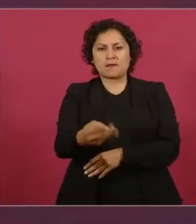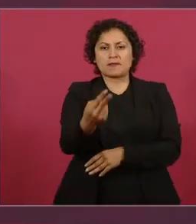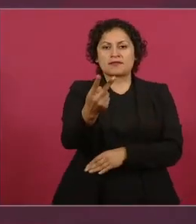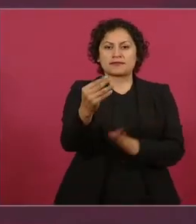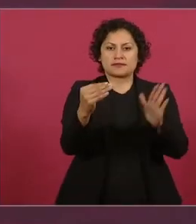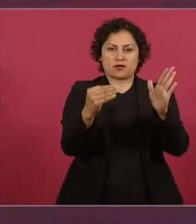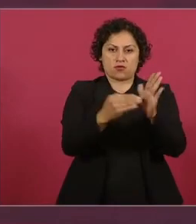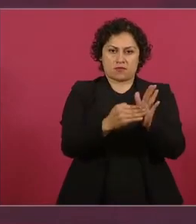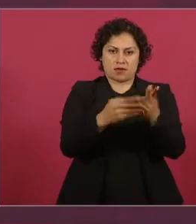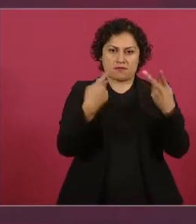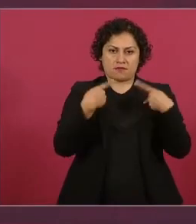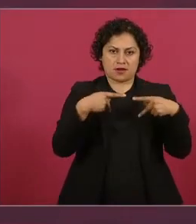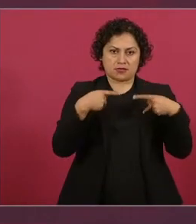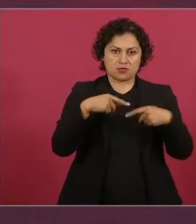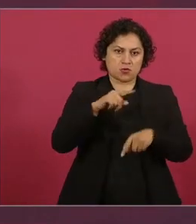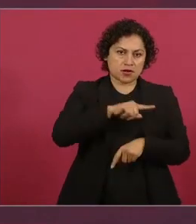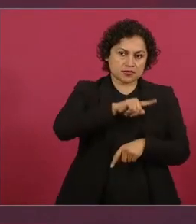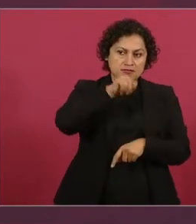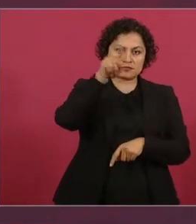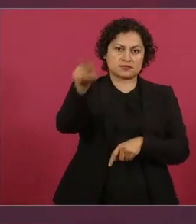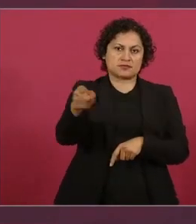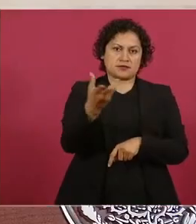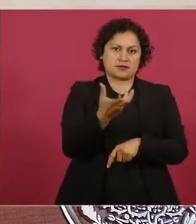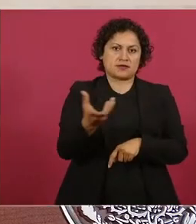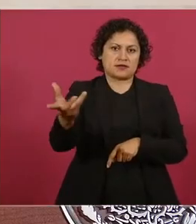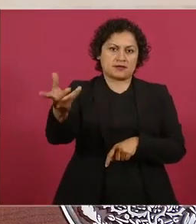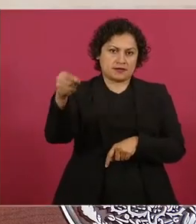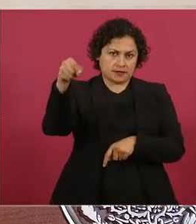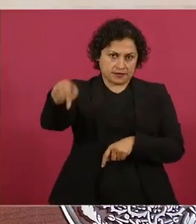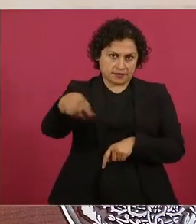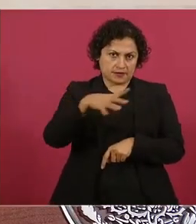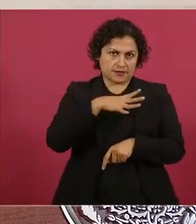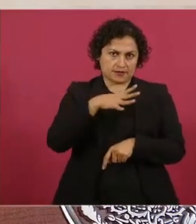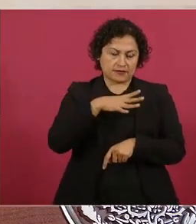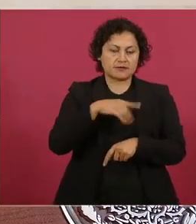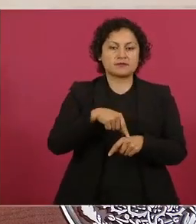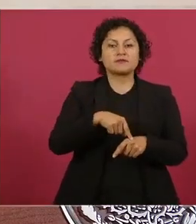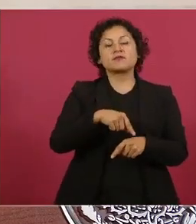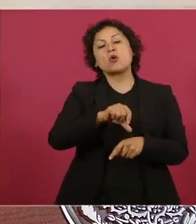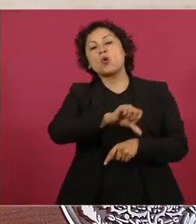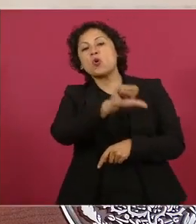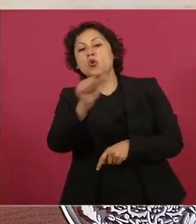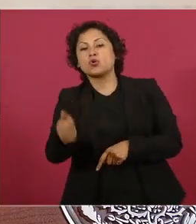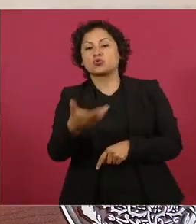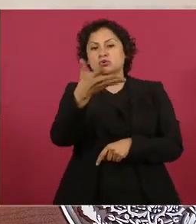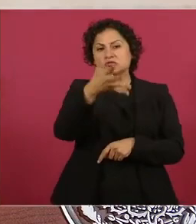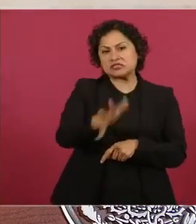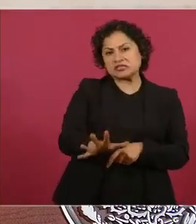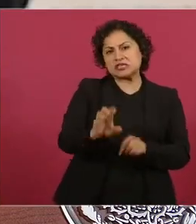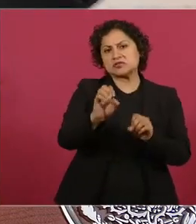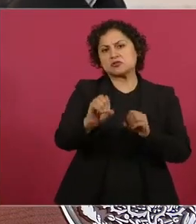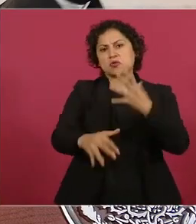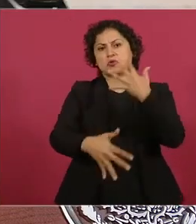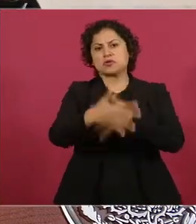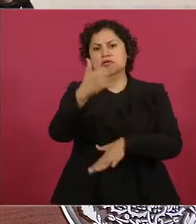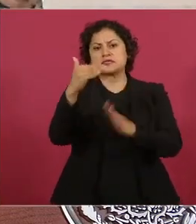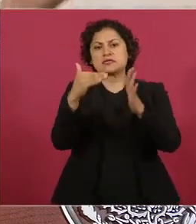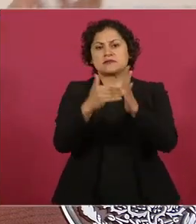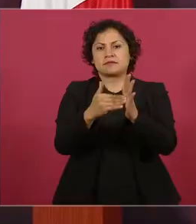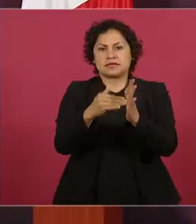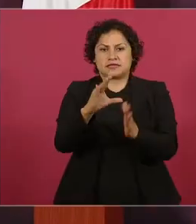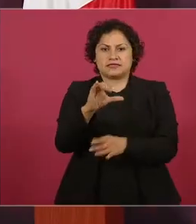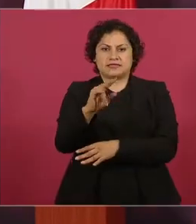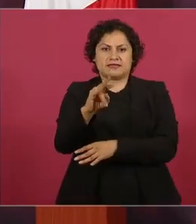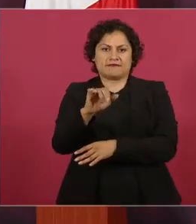elementos y como 10 o 15 mil civiles. Si no, no terminamos los censos,